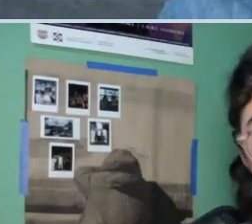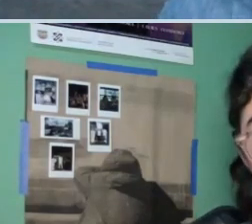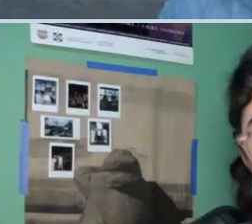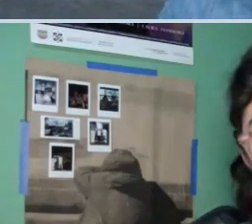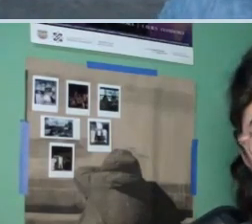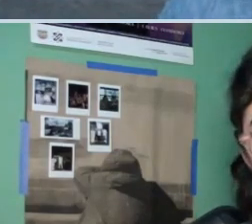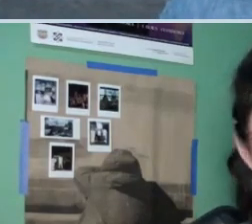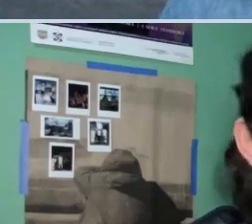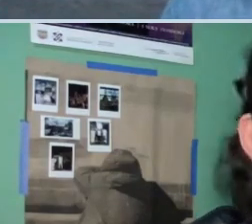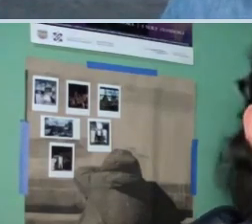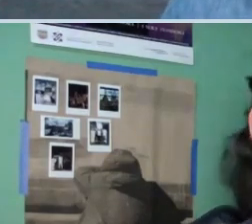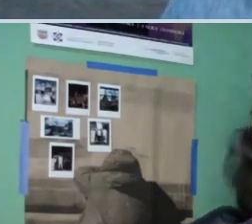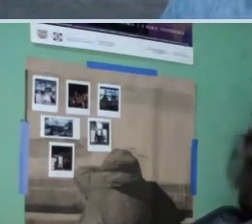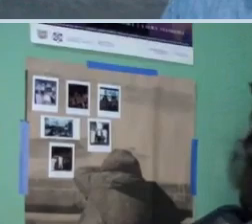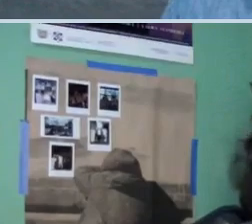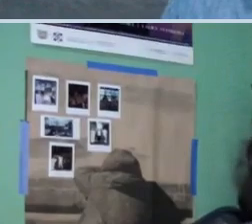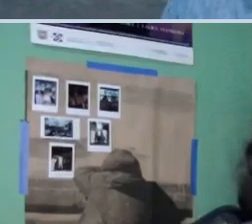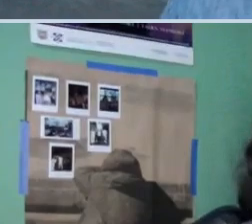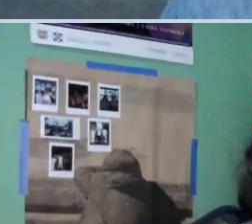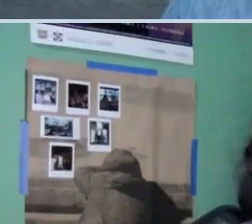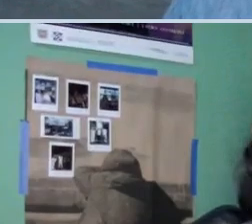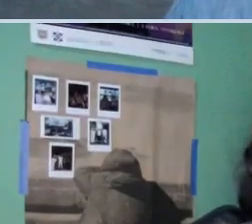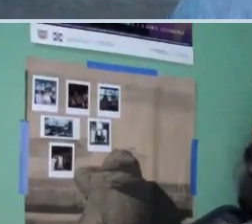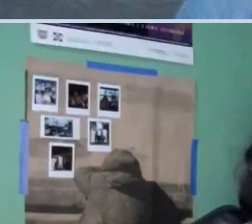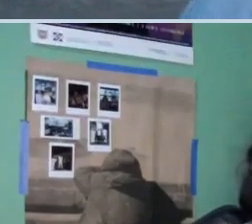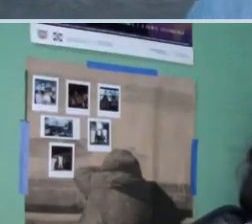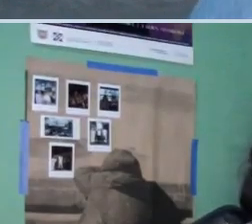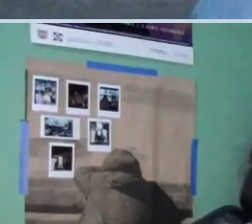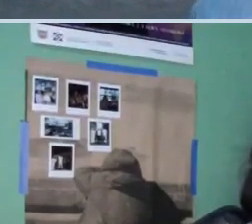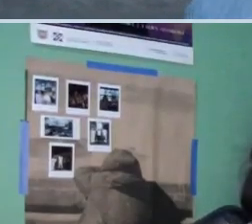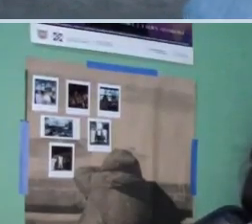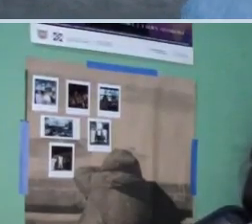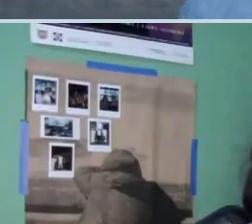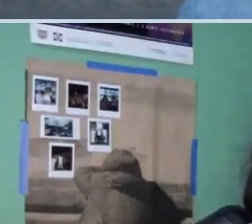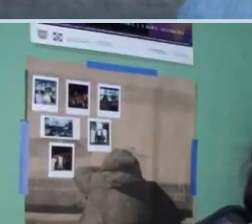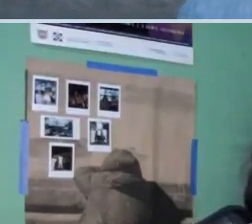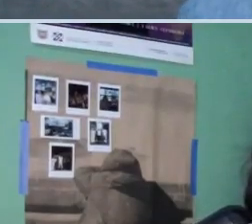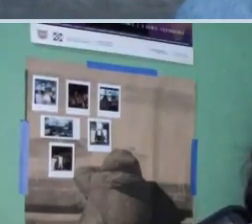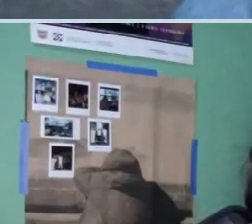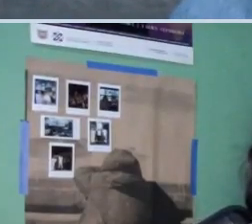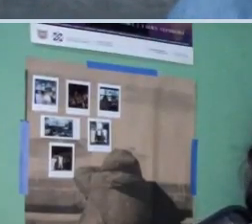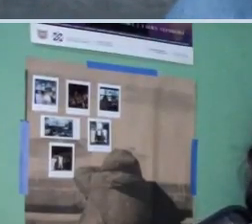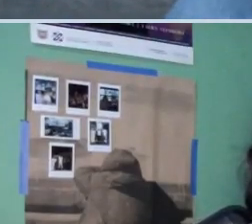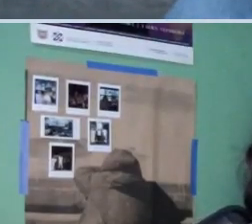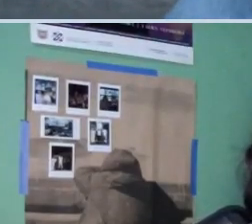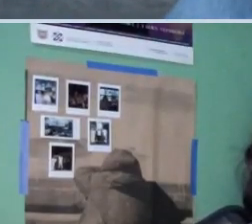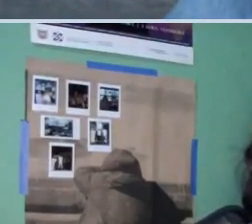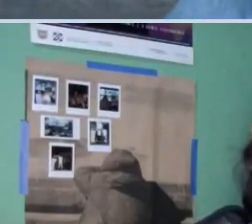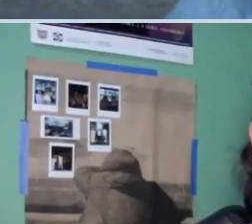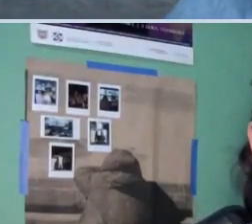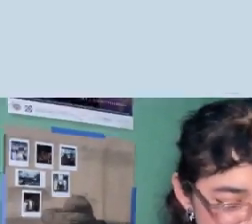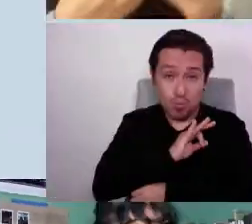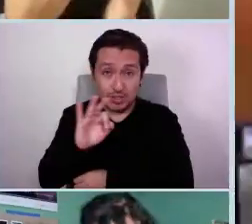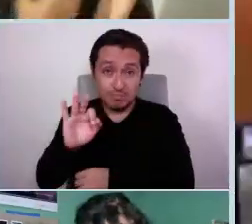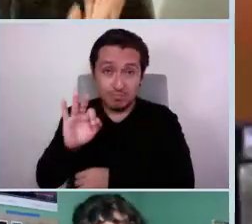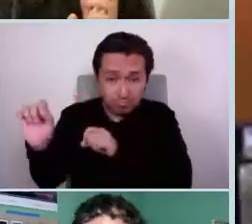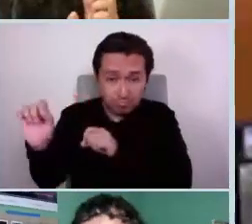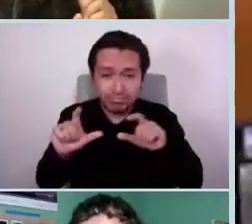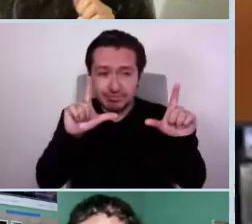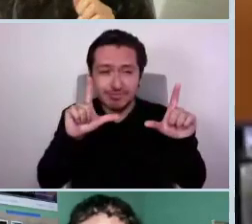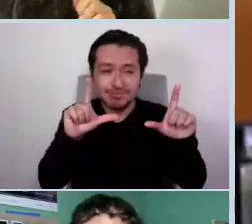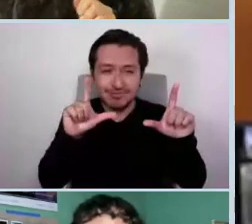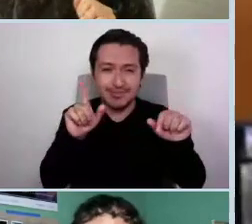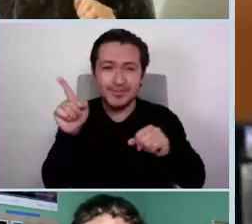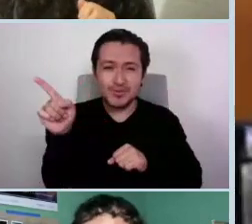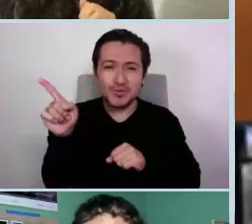teatro en pandemia eh Memo podrías proyectar el collage otra de nuestras dinámicas del día de hoy es que cada una hizo un